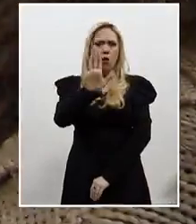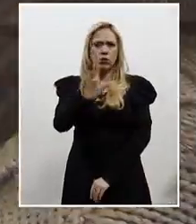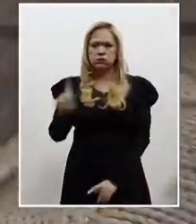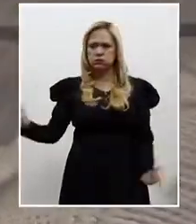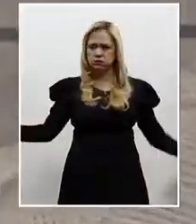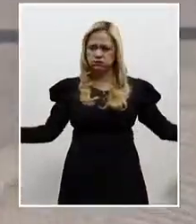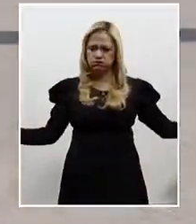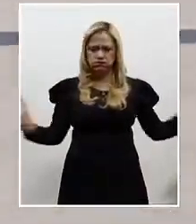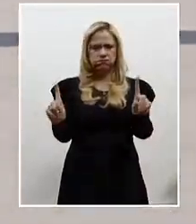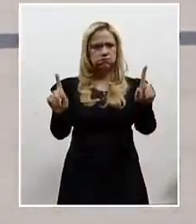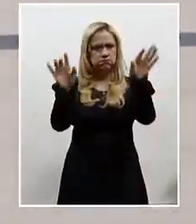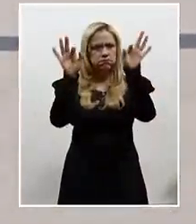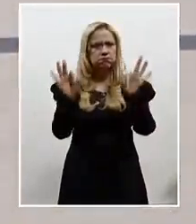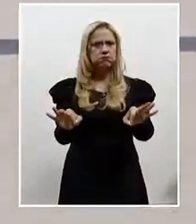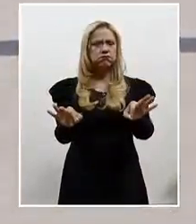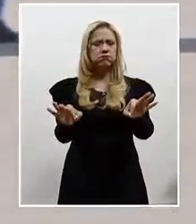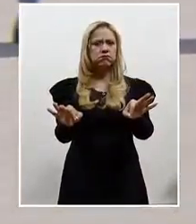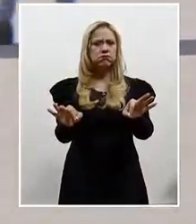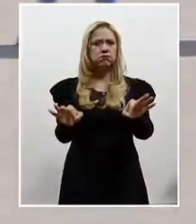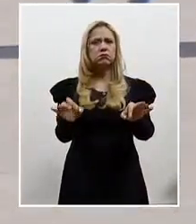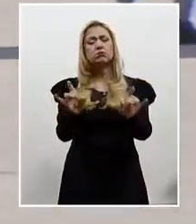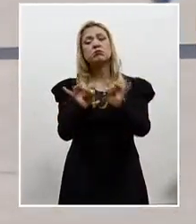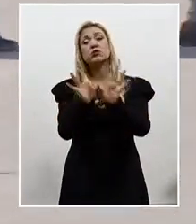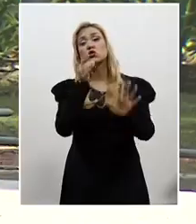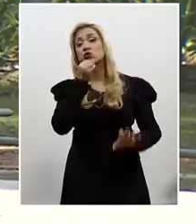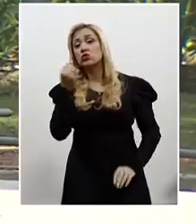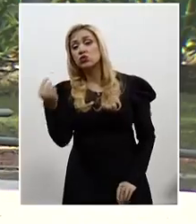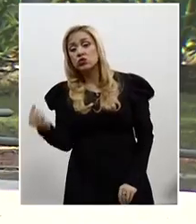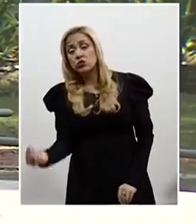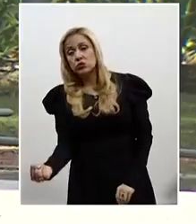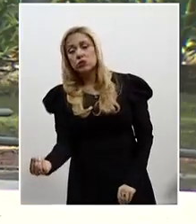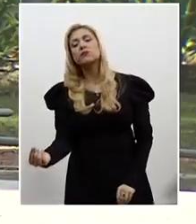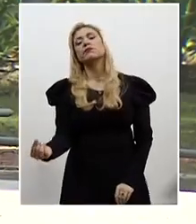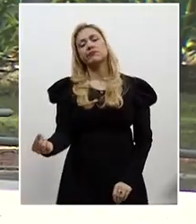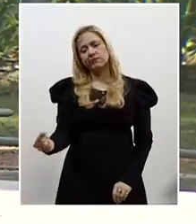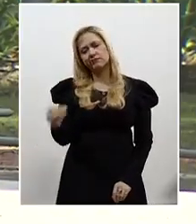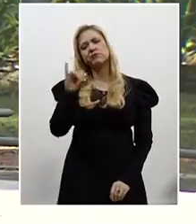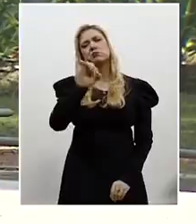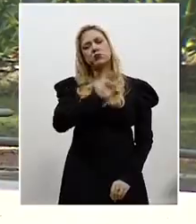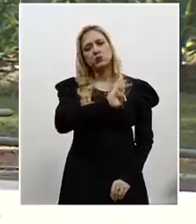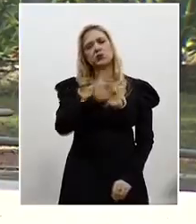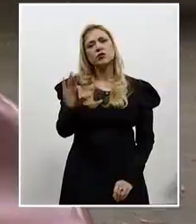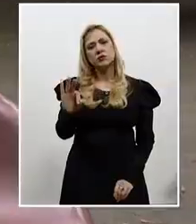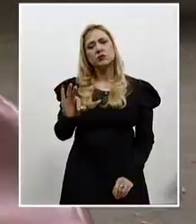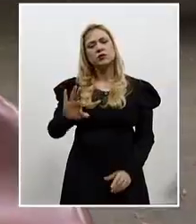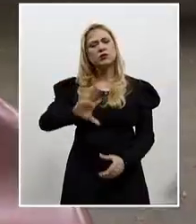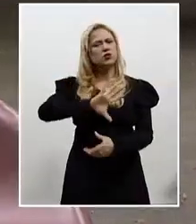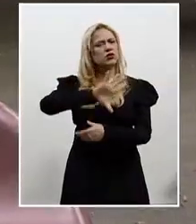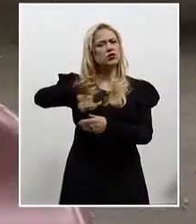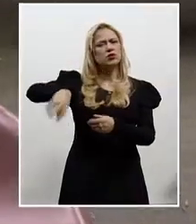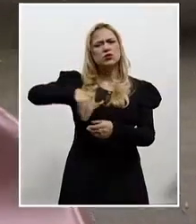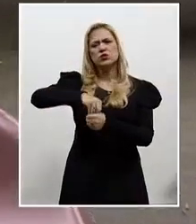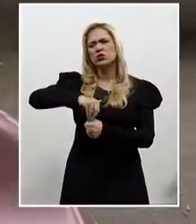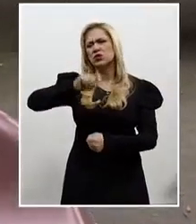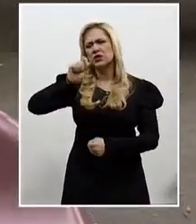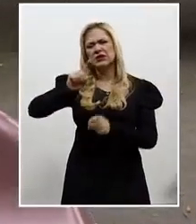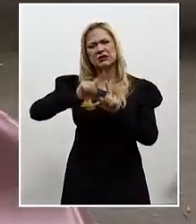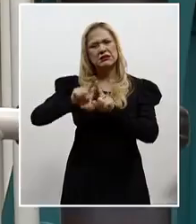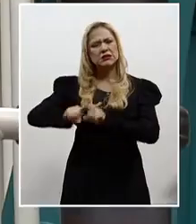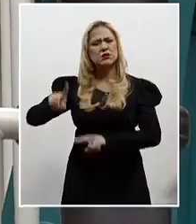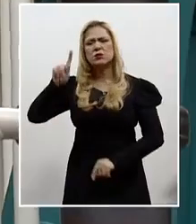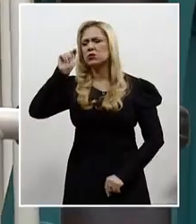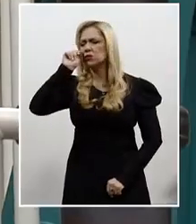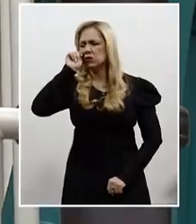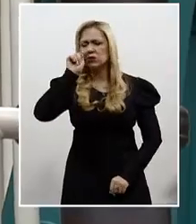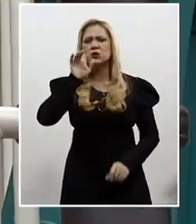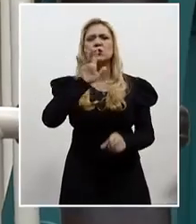justicia. Señalaron que en el caso de los menores de edad, procede la suplencia de la queja en toda su amplitud, sin importar la naturaleza